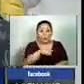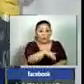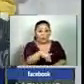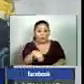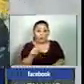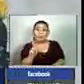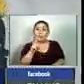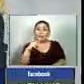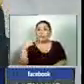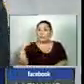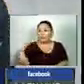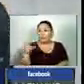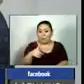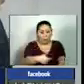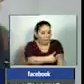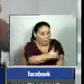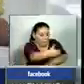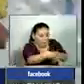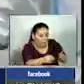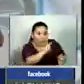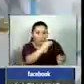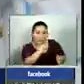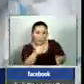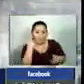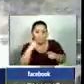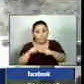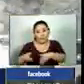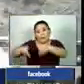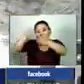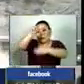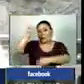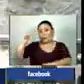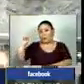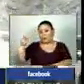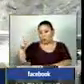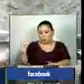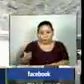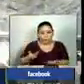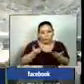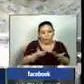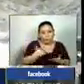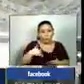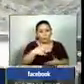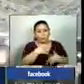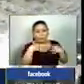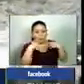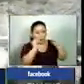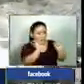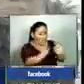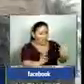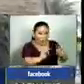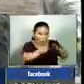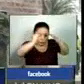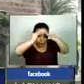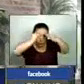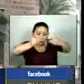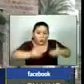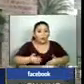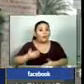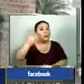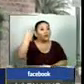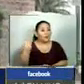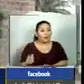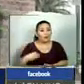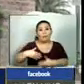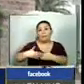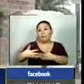cuidados intensivos, pero a través de la rama de obras públicas, el Ministerio de Salud podría optar a una mejor atención a partir del mes de